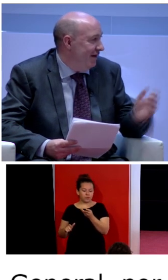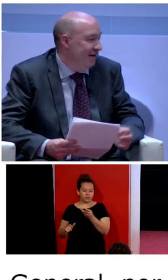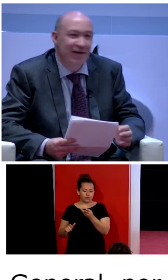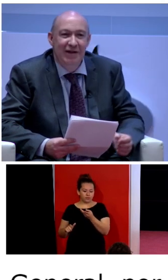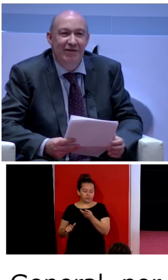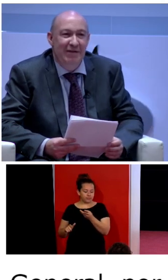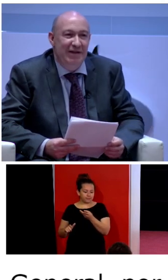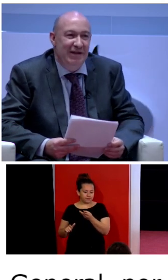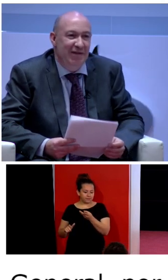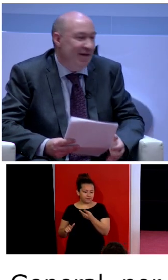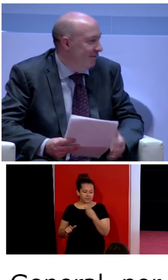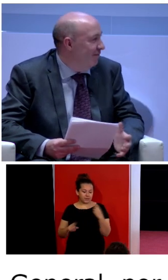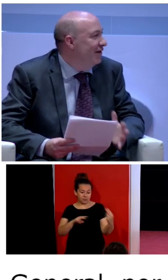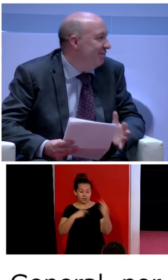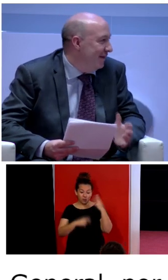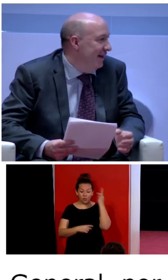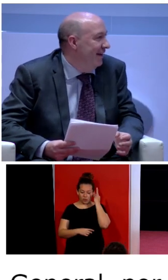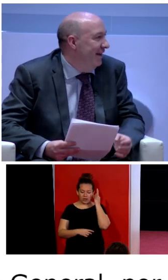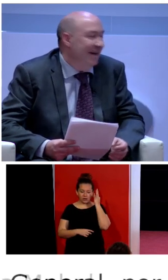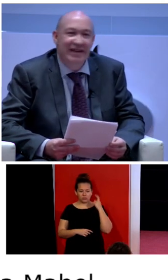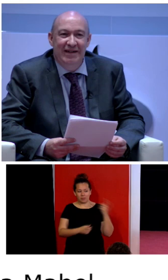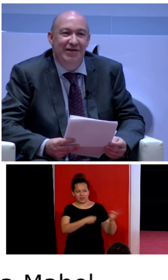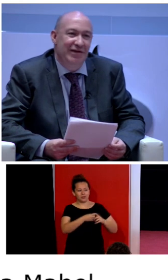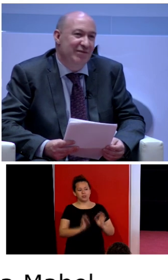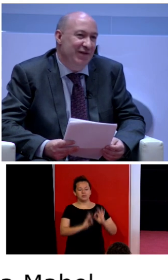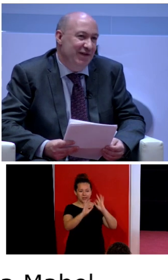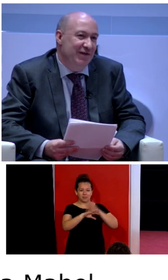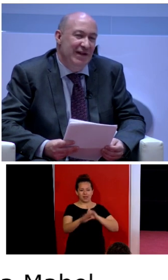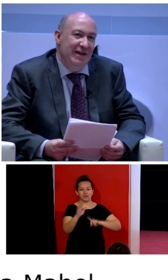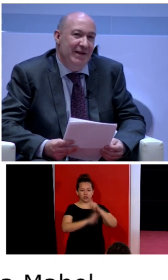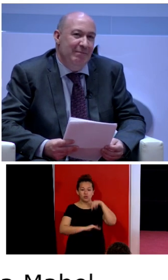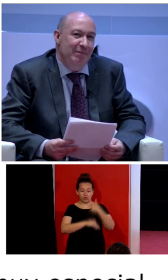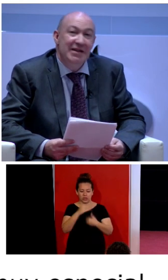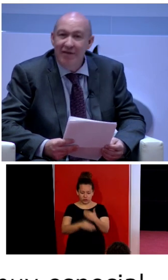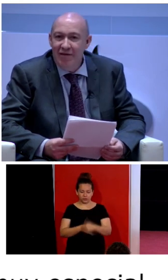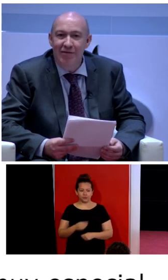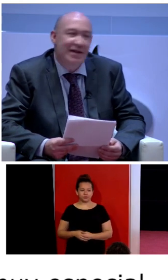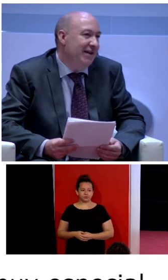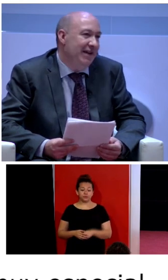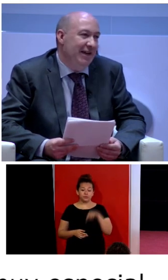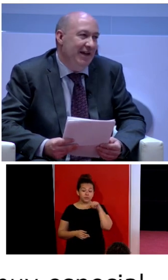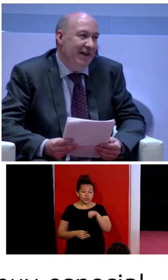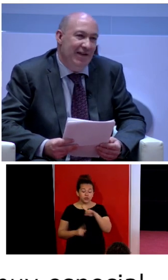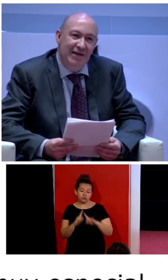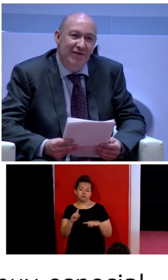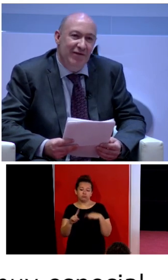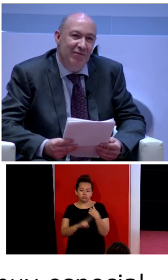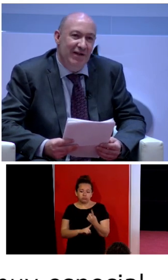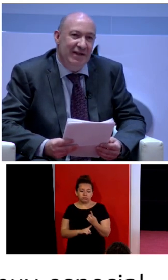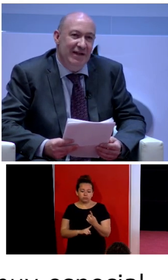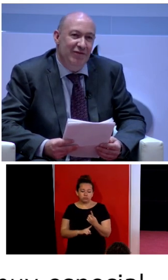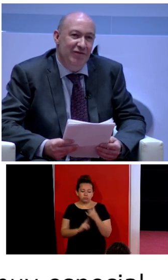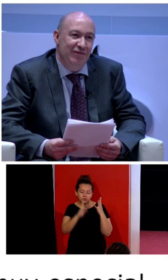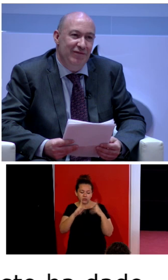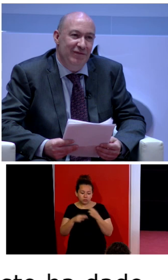porque ha tenido una participación muy especial en el desarrollo de estos procesos. Esto ha dado lugar a que la Dirección General de Función